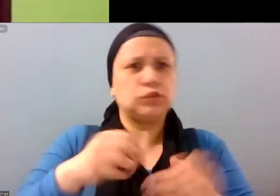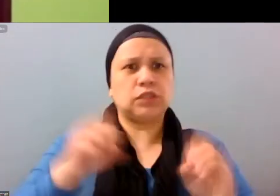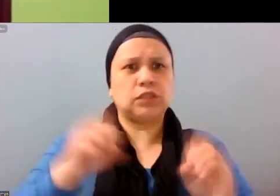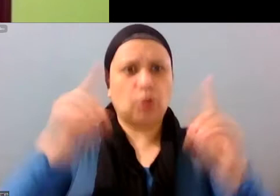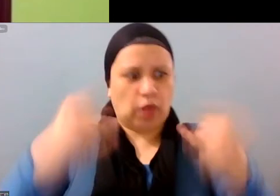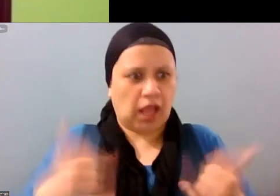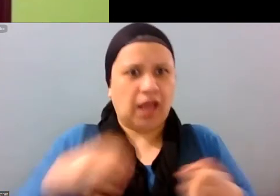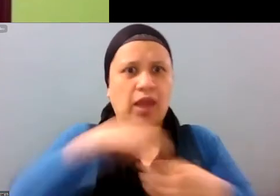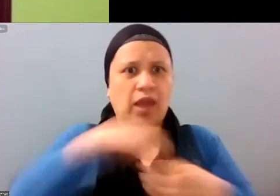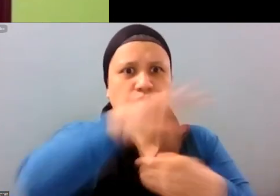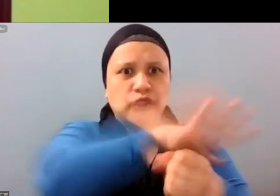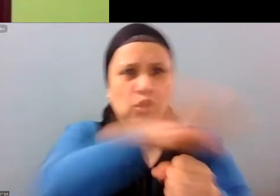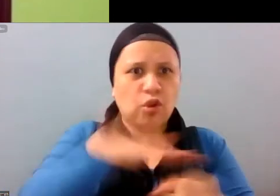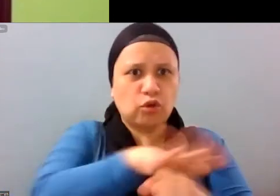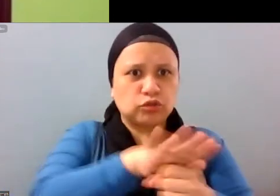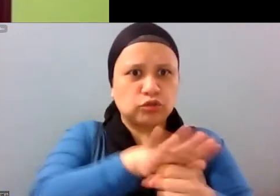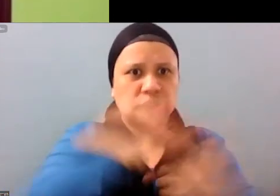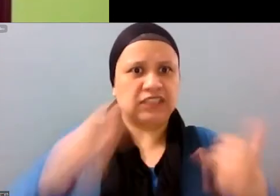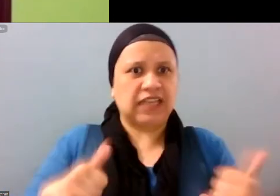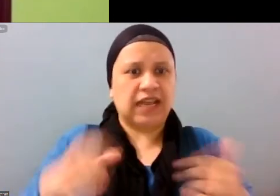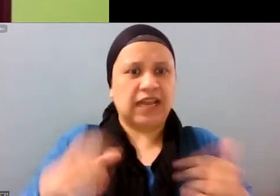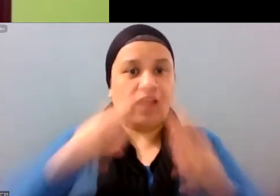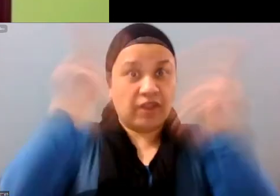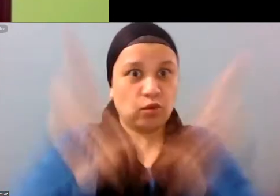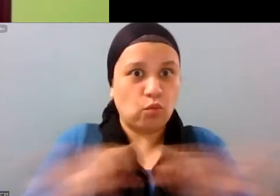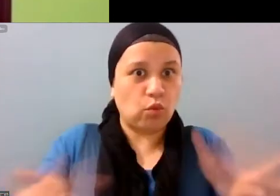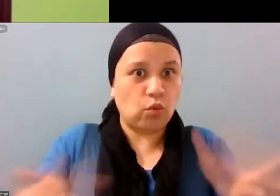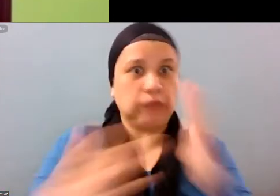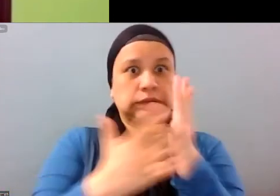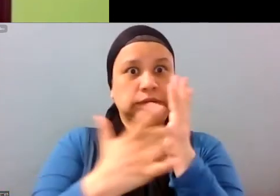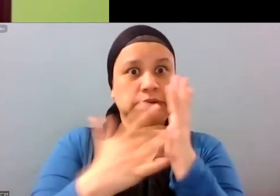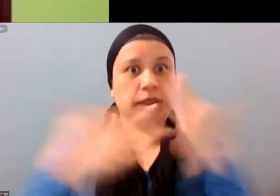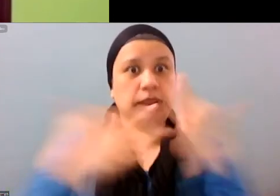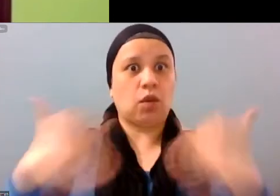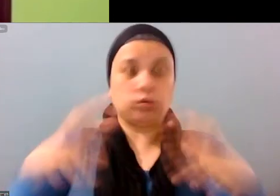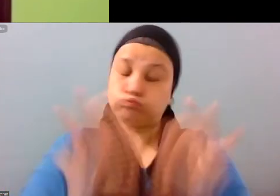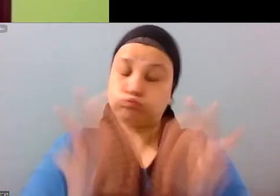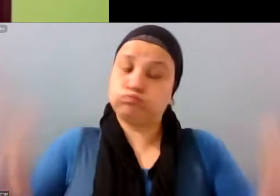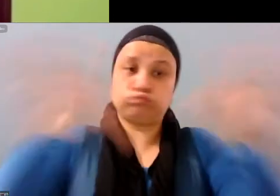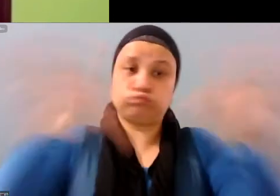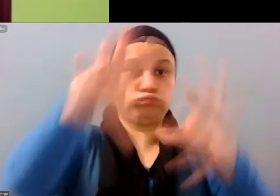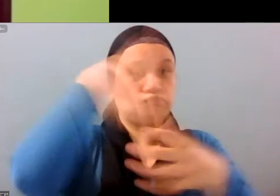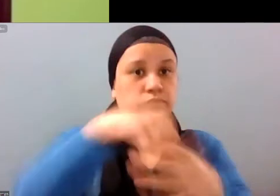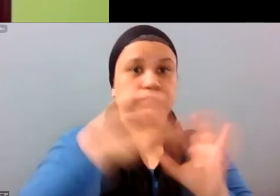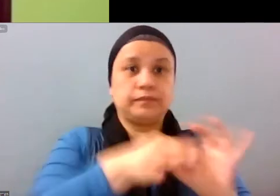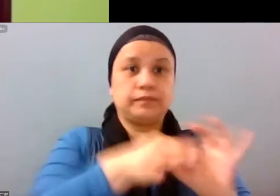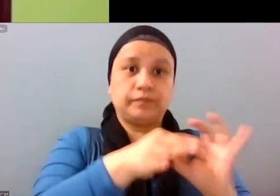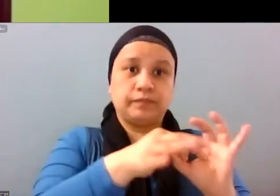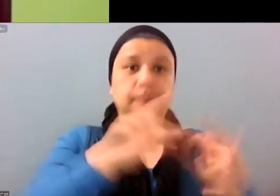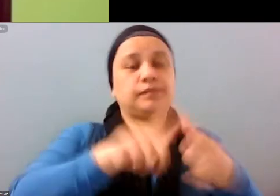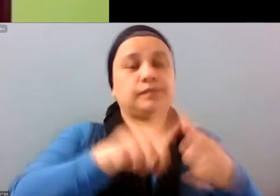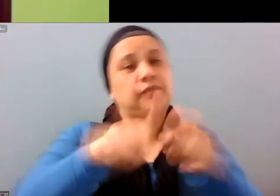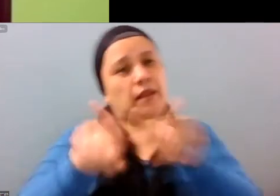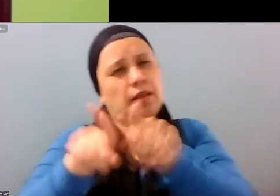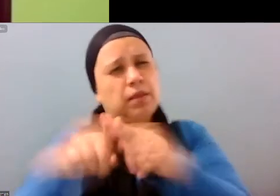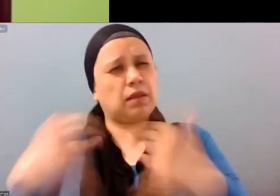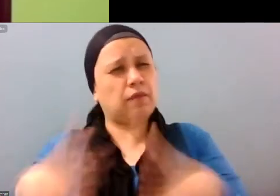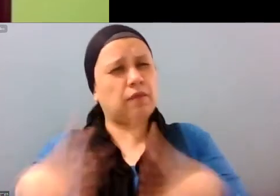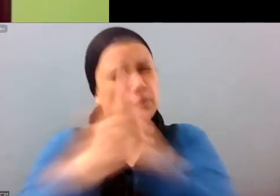virtualidad y los procesos de digitalización son estratégicos donde necesitamos altas capacidades de